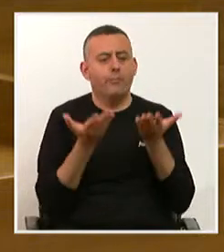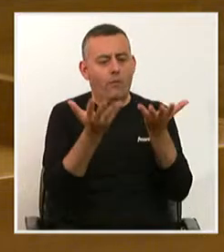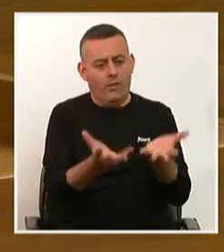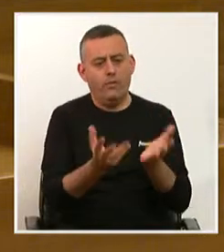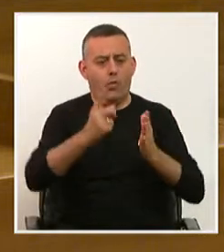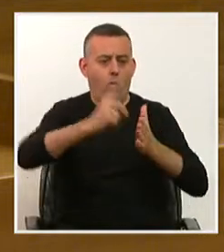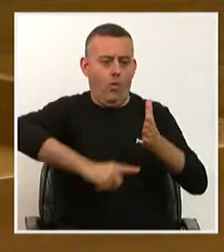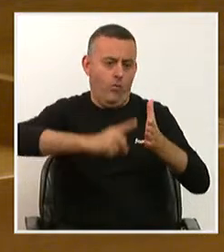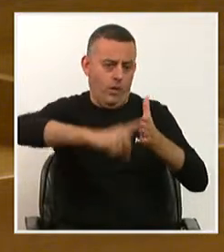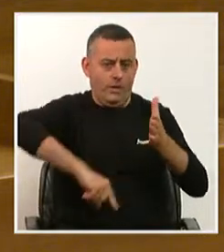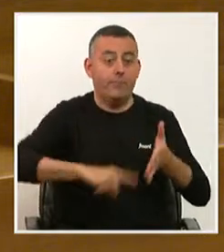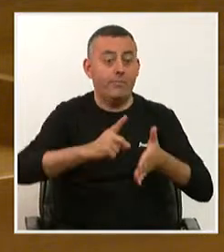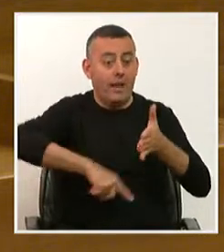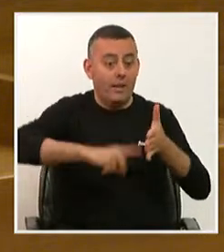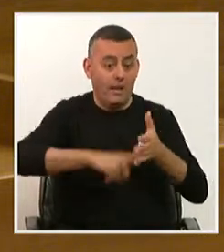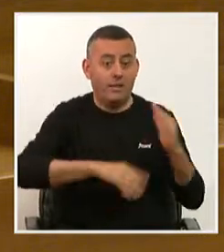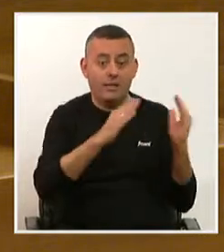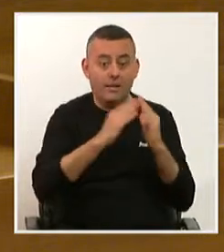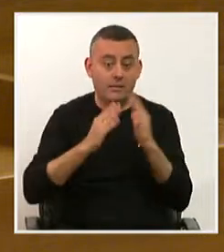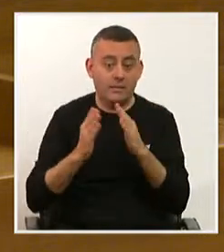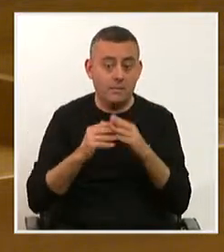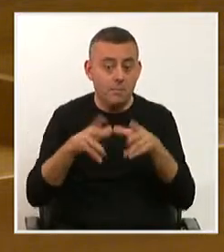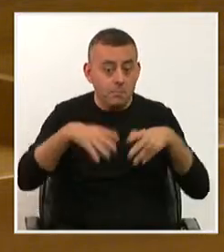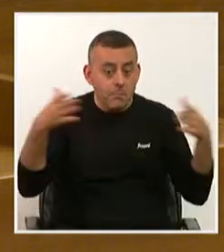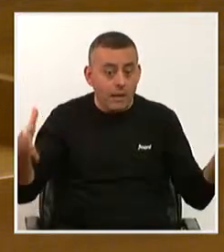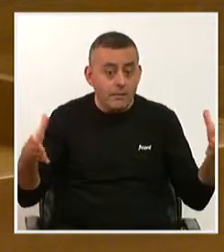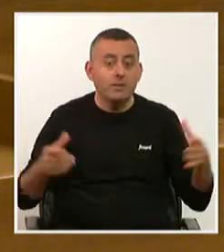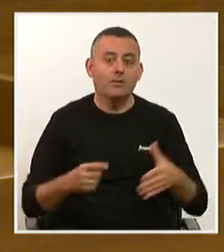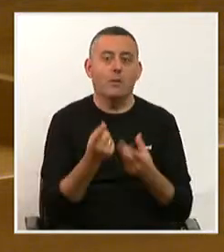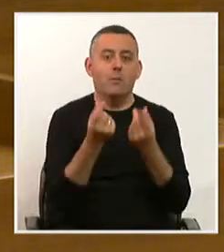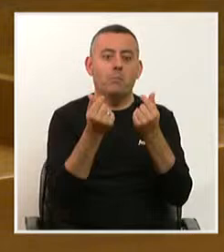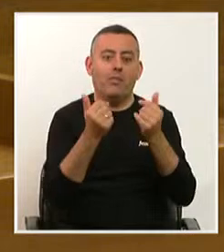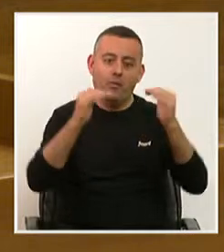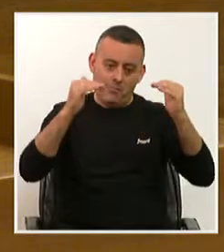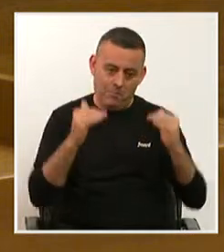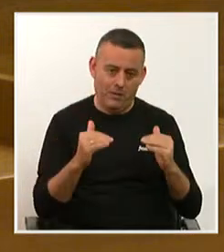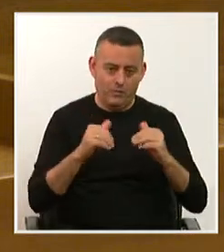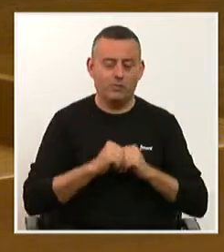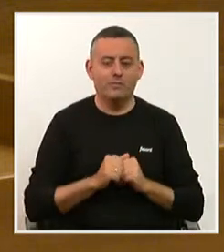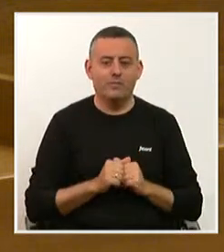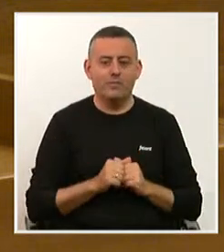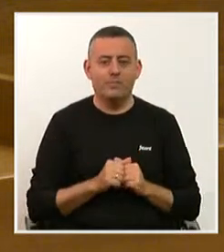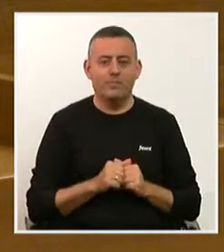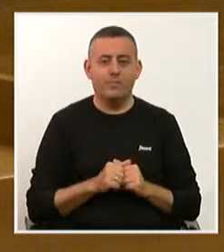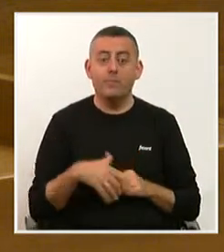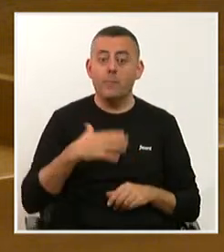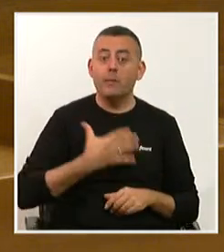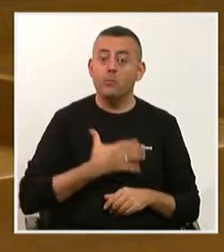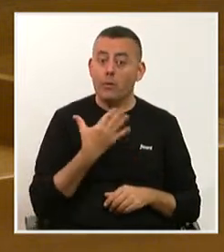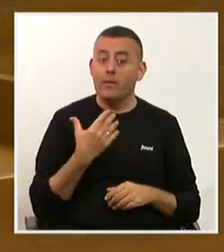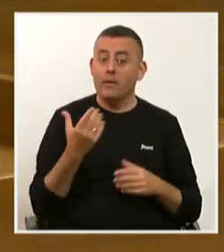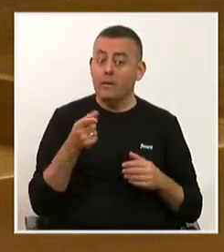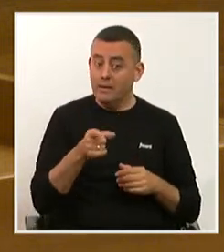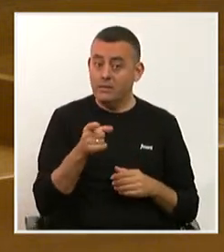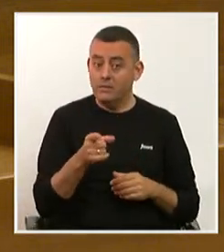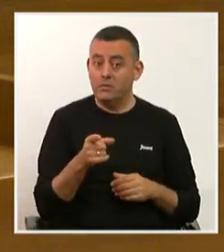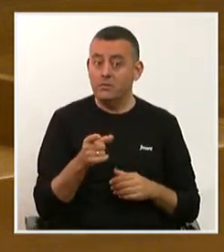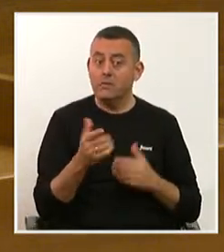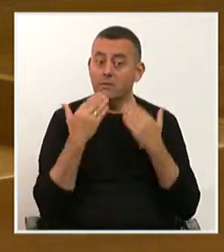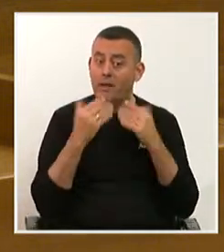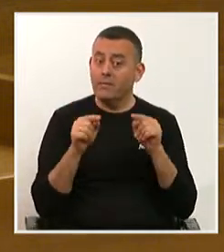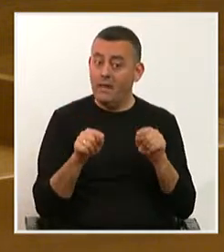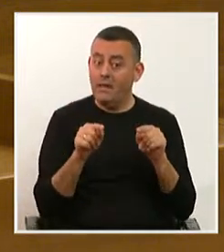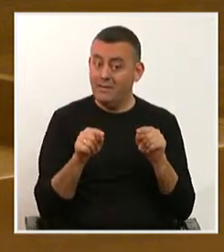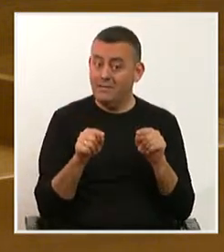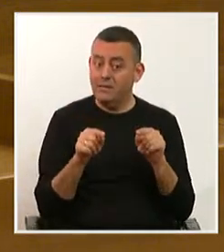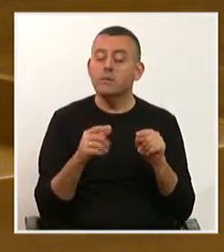contrib PR del loguer esu per no parlar de que Aqua mesura Sería posible aumentar la taxa decip